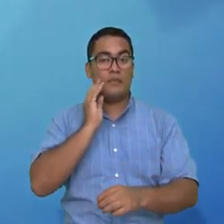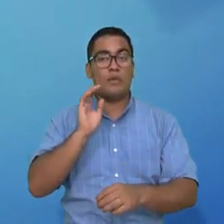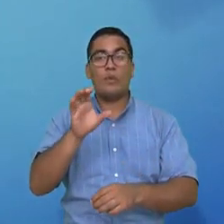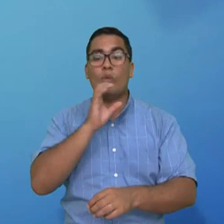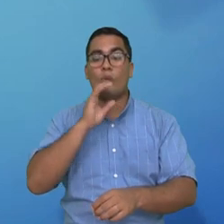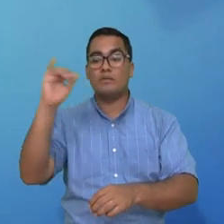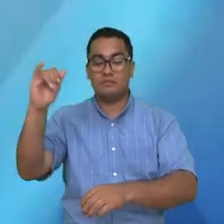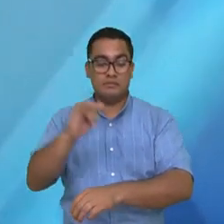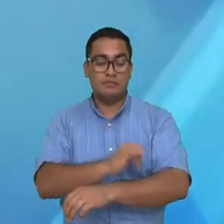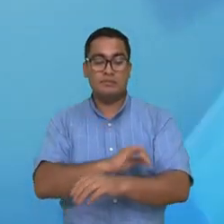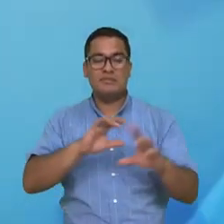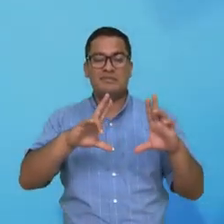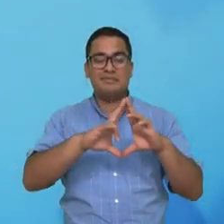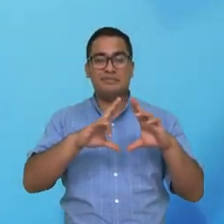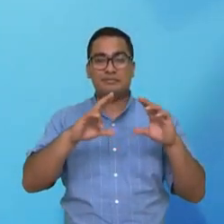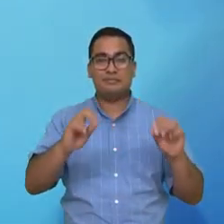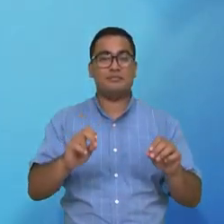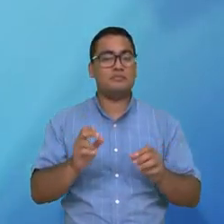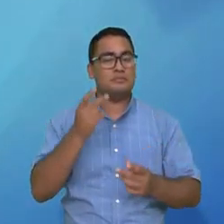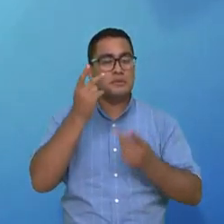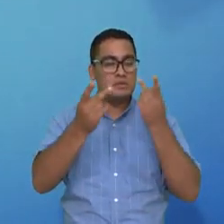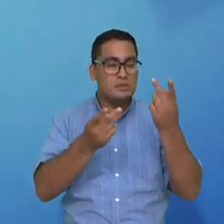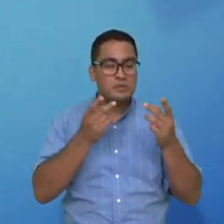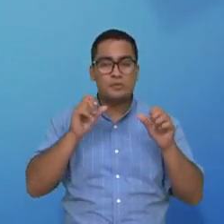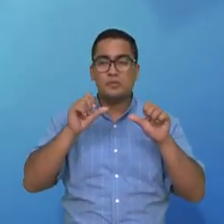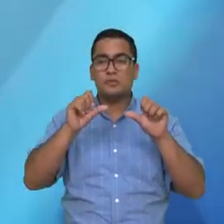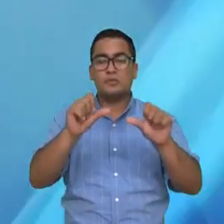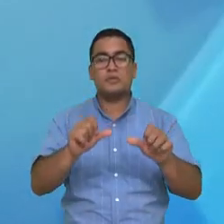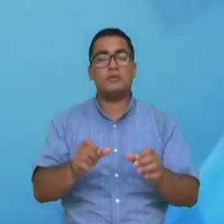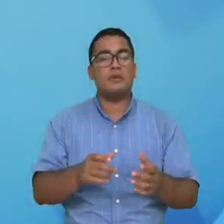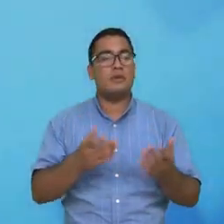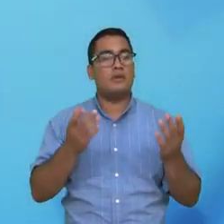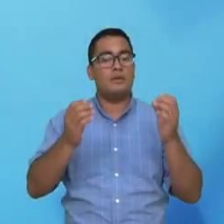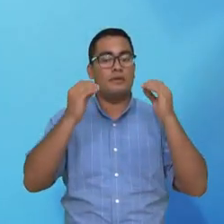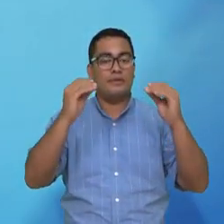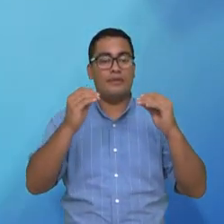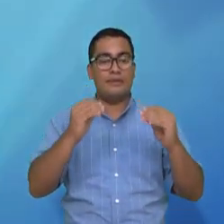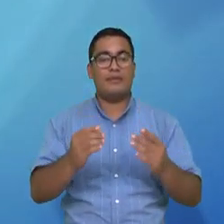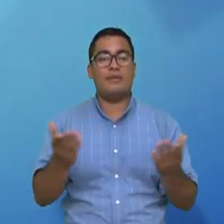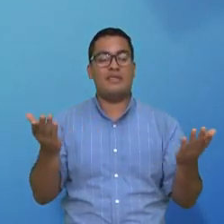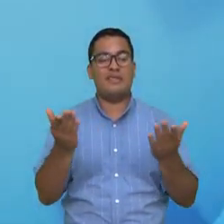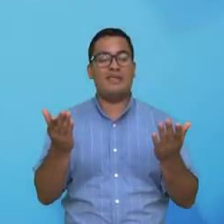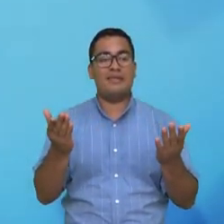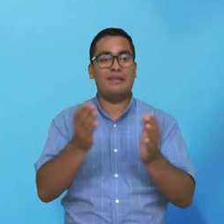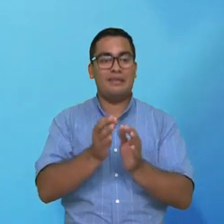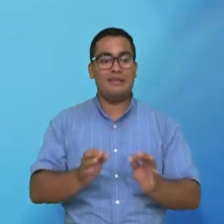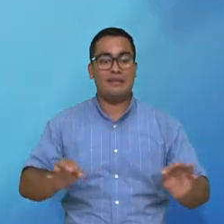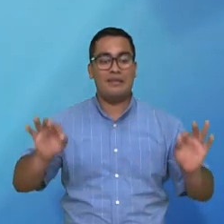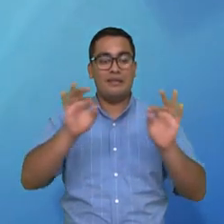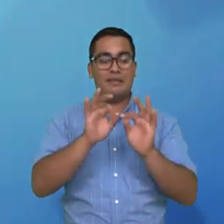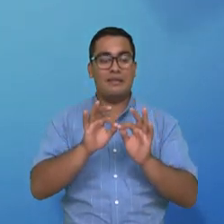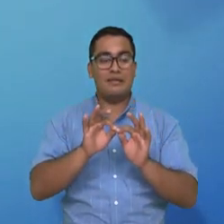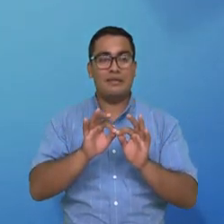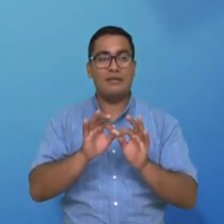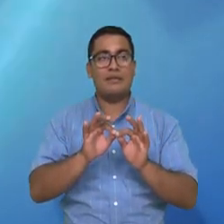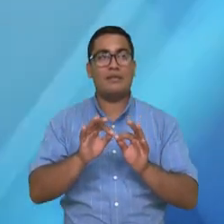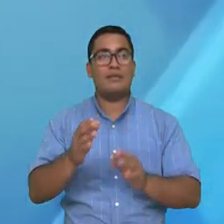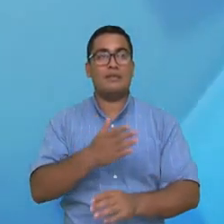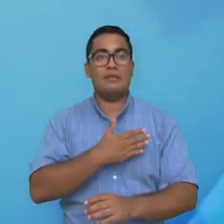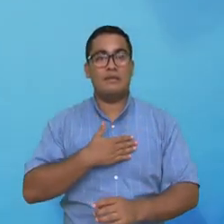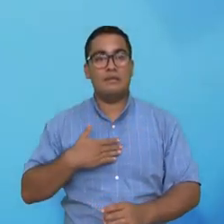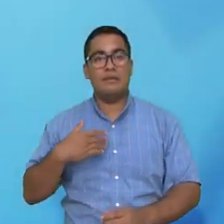todos. Continuamos visitando, educando, recorriendo instalaciones y asegurándonos